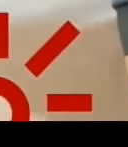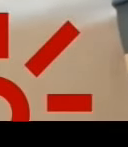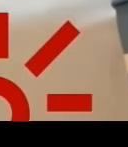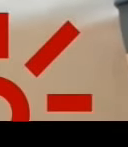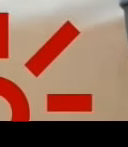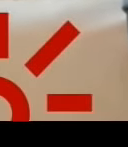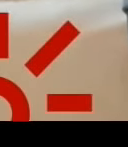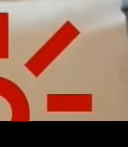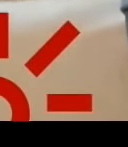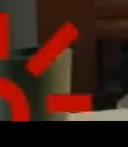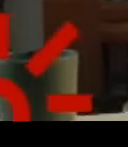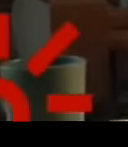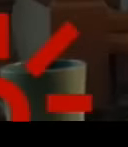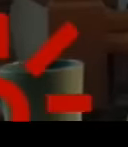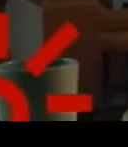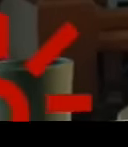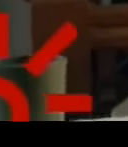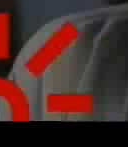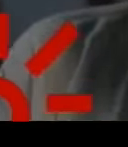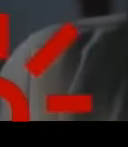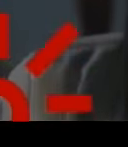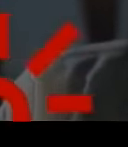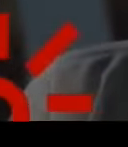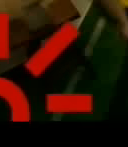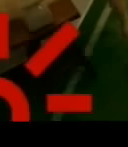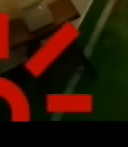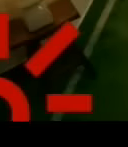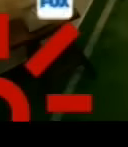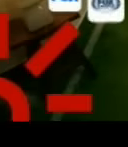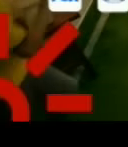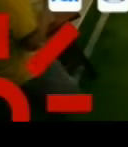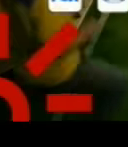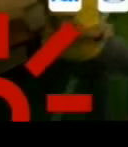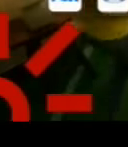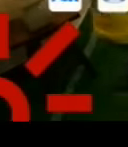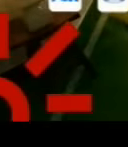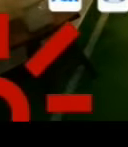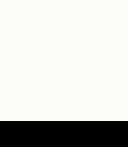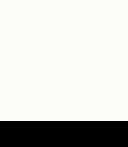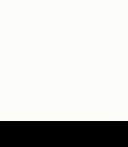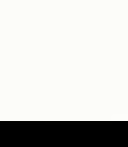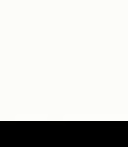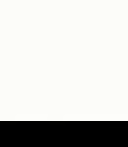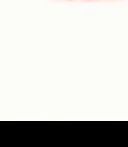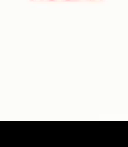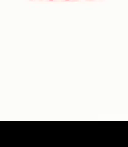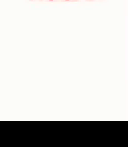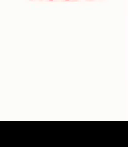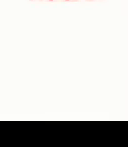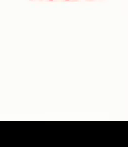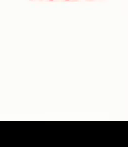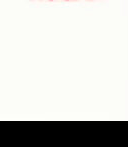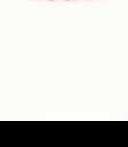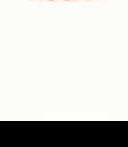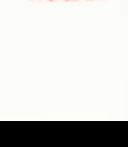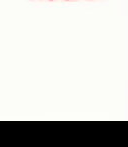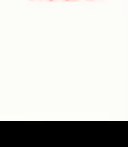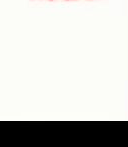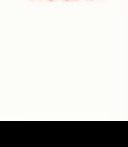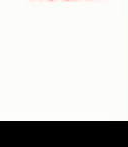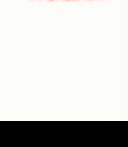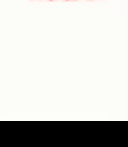Todos disfrutamos la velocidad. Mi esposa ve series y habla con sus amigas. Y en la tele vemos lo que queremos. Con Claro Hogar tengo más velocidad,